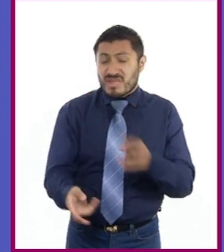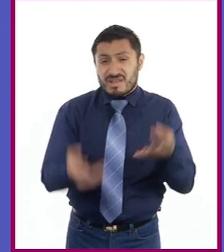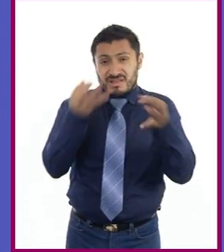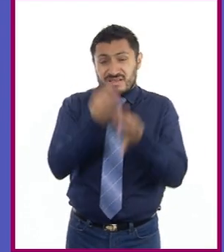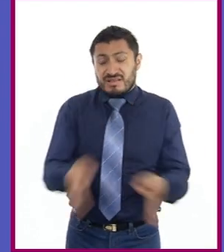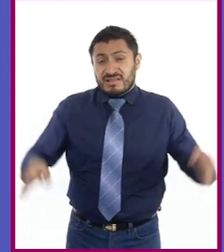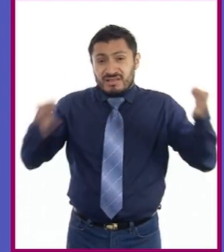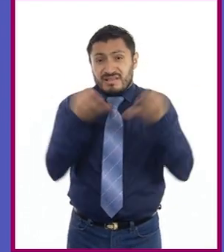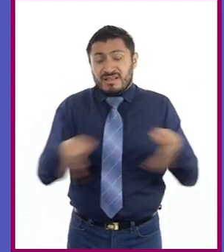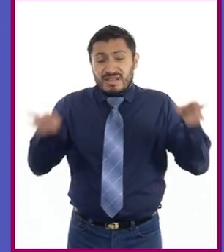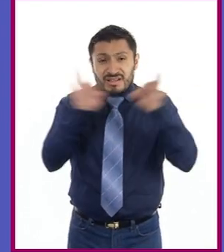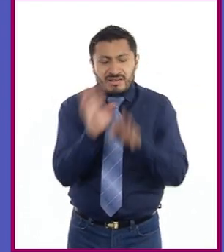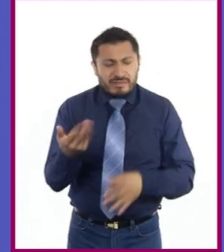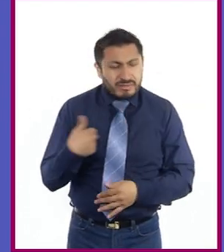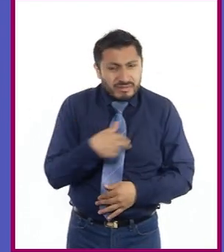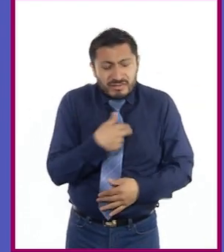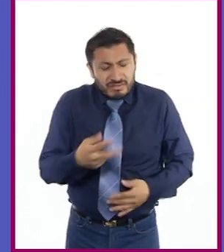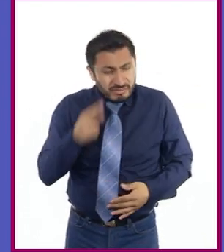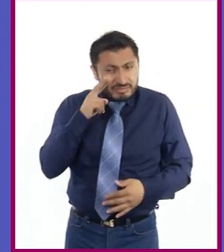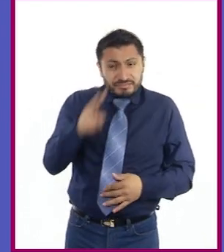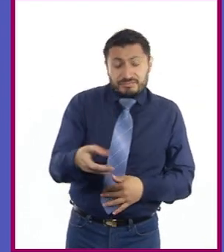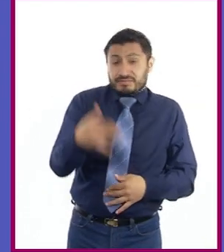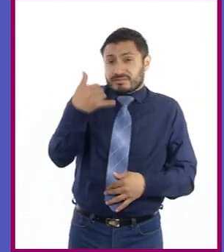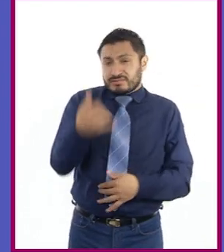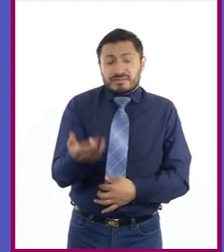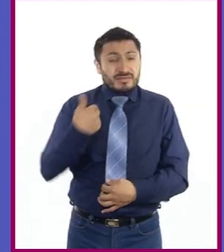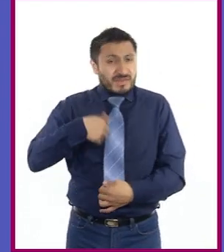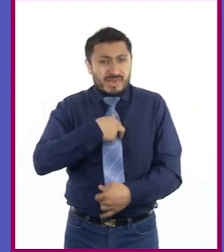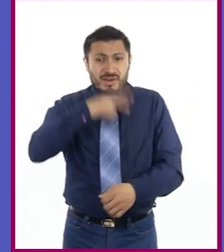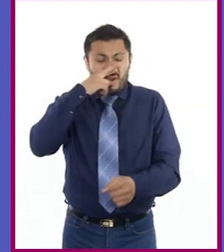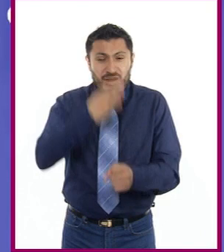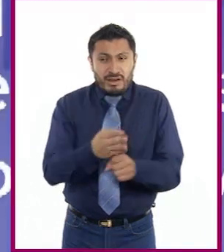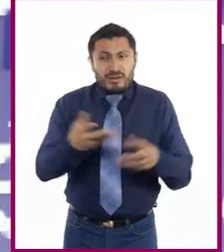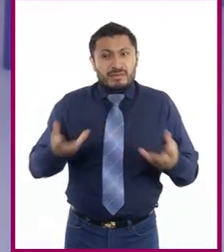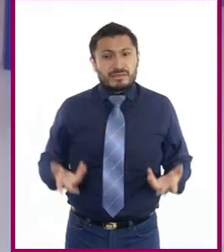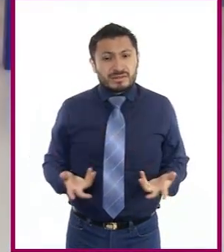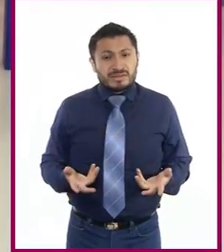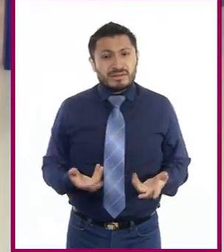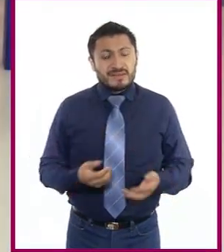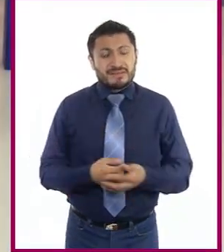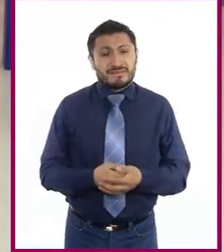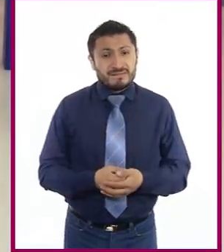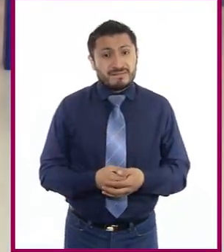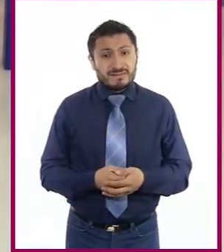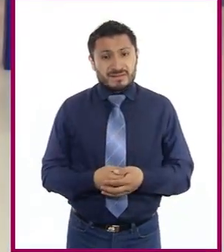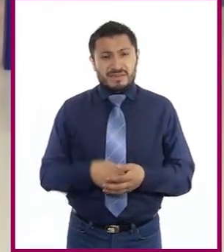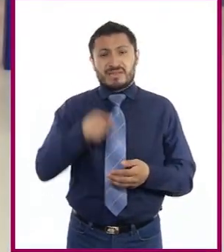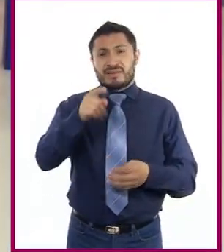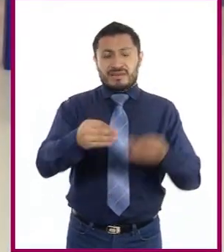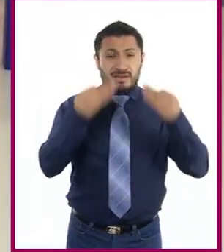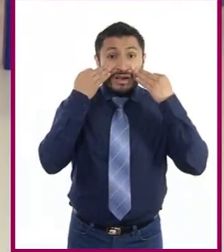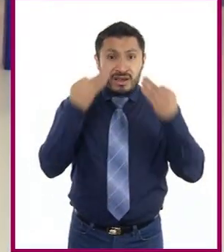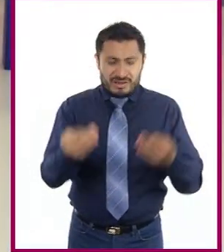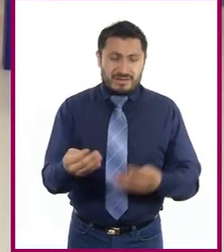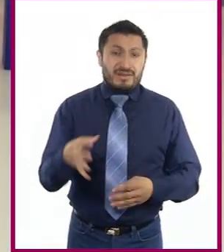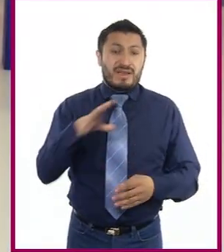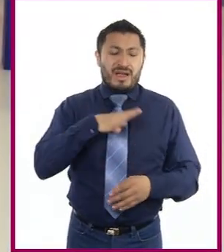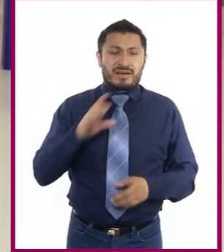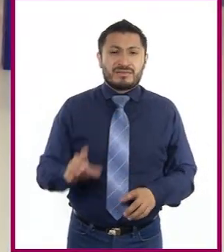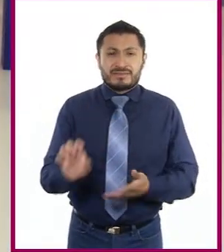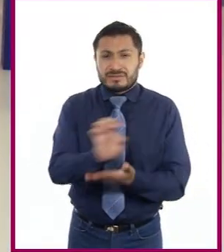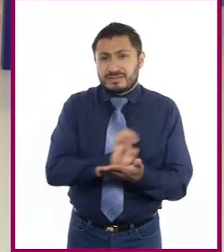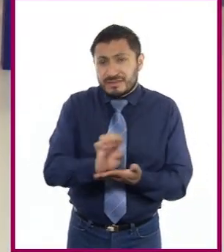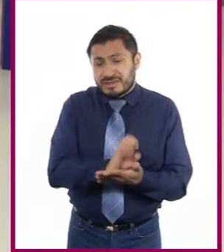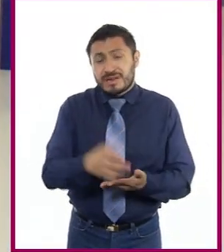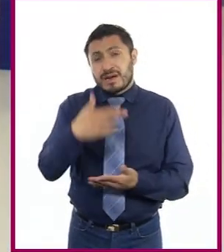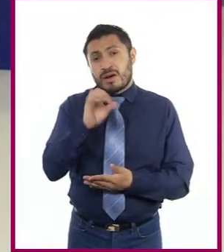en nuestro celo y tan propia de nuestra obligación? Como pudieron notar, en esta escena,